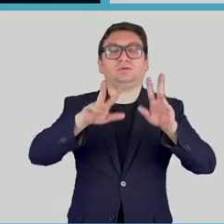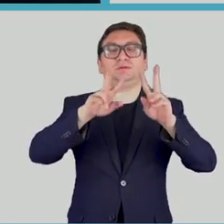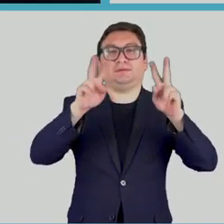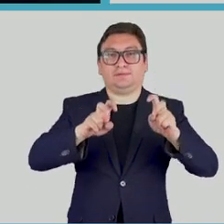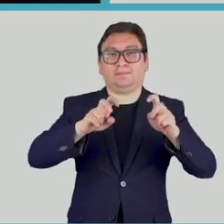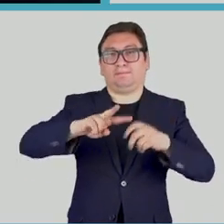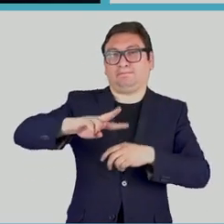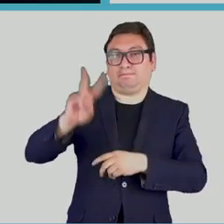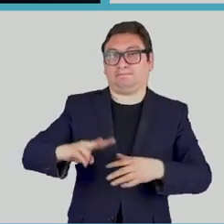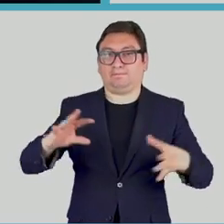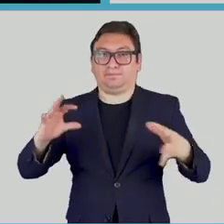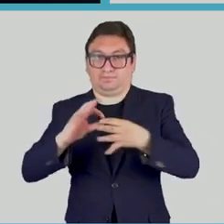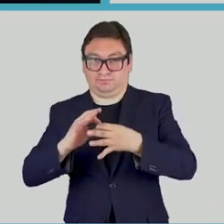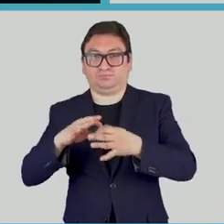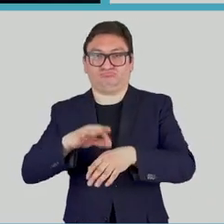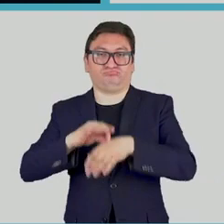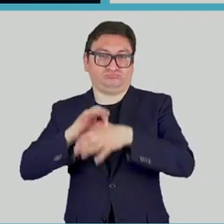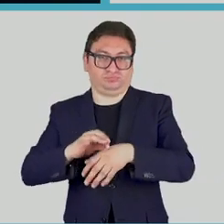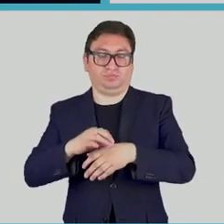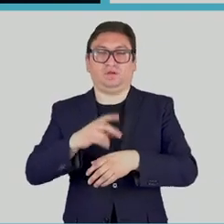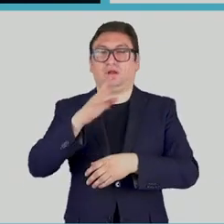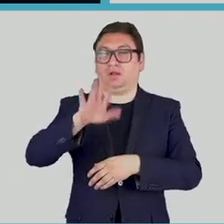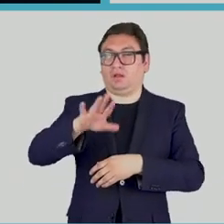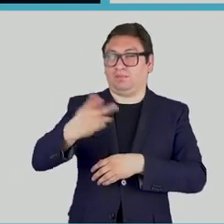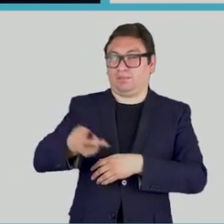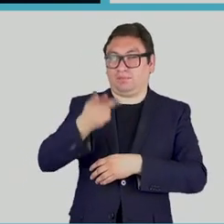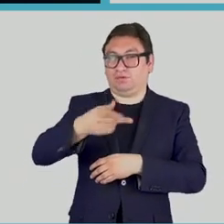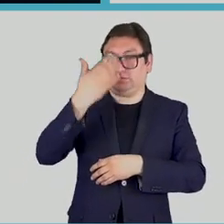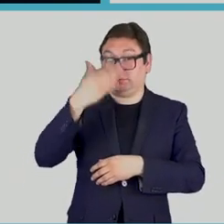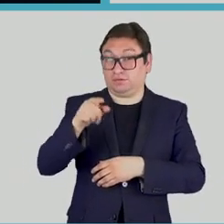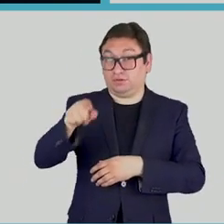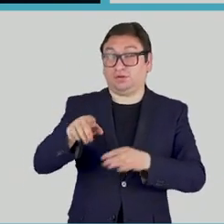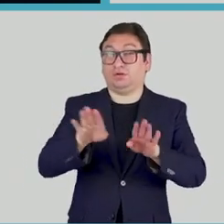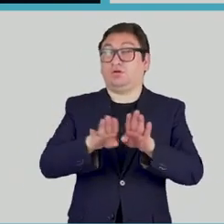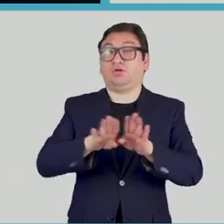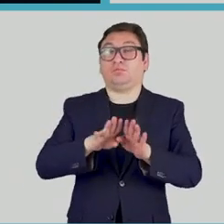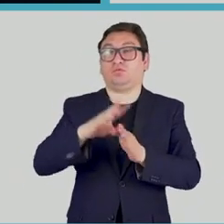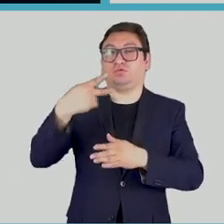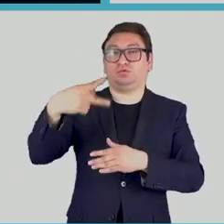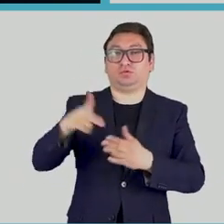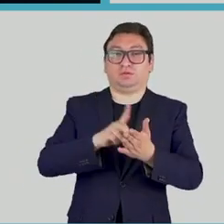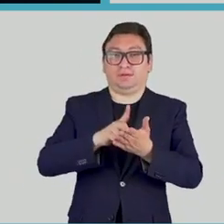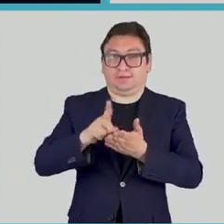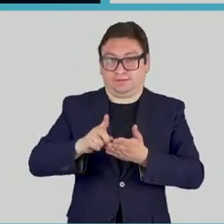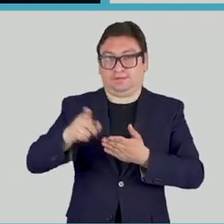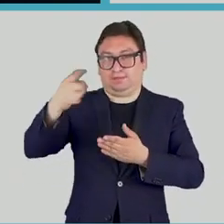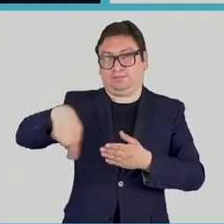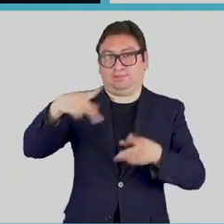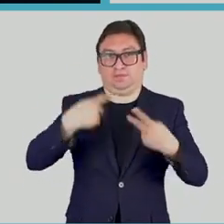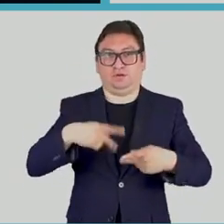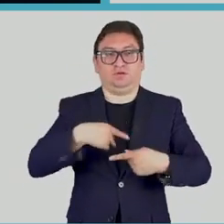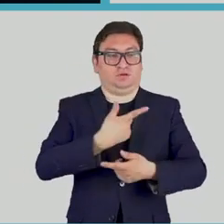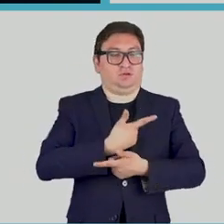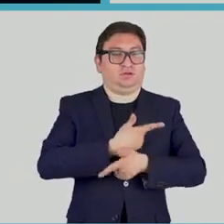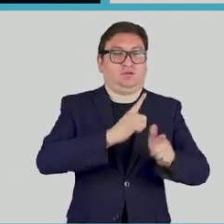y en ese sentido Usted cree que se genera alguna atención entre estos derechos de las audiencias y la libertad de expresión